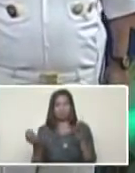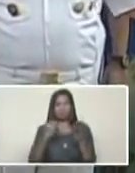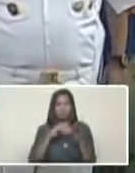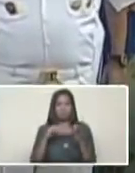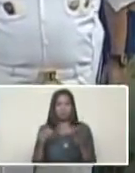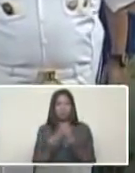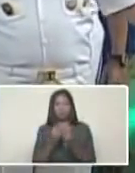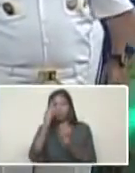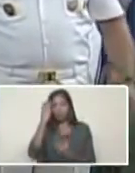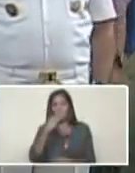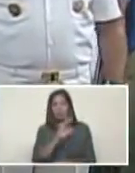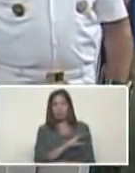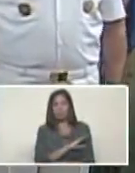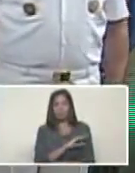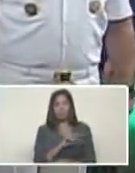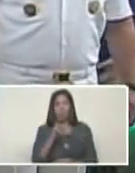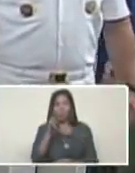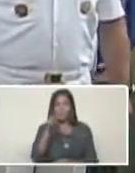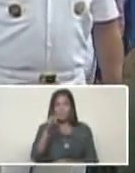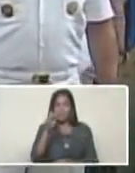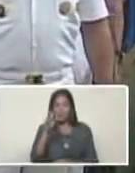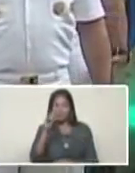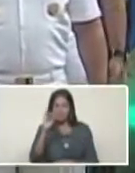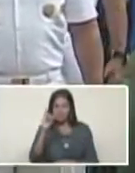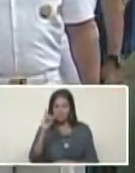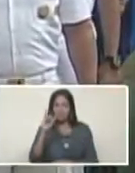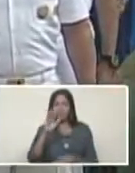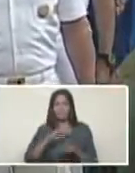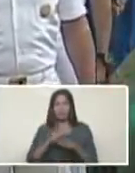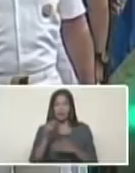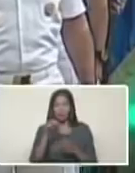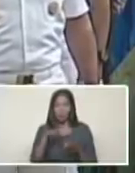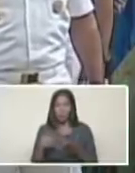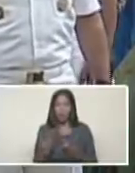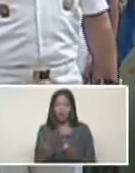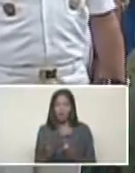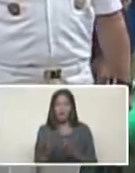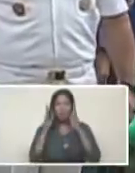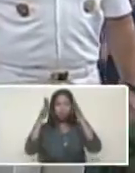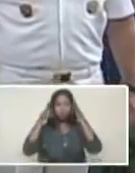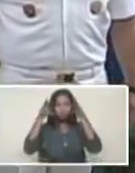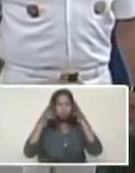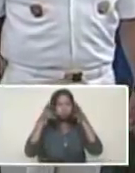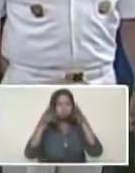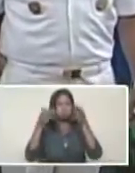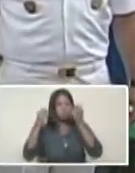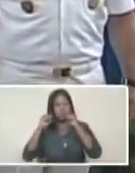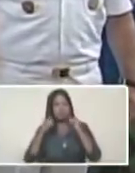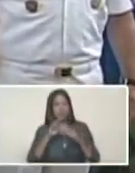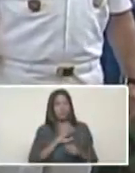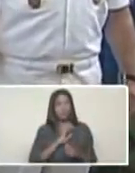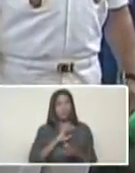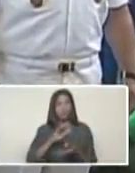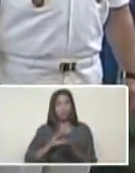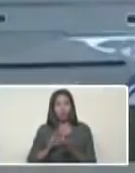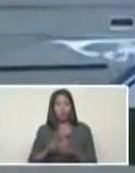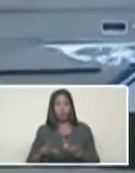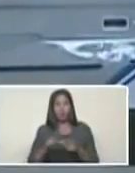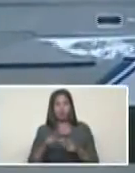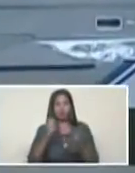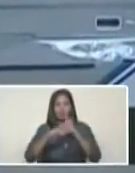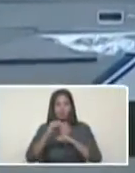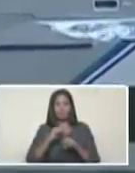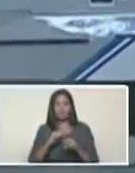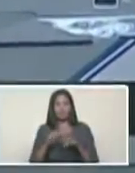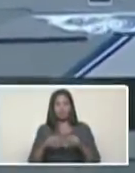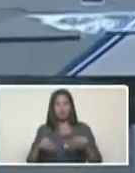milicia en las UPEDI para que, bueno, tengan su adiestramiento local. Las unidades populares de defensa integral, toma nota,